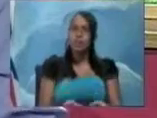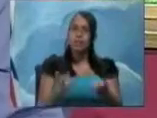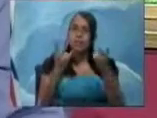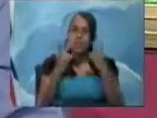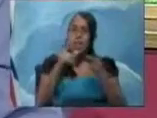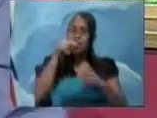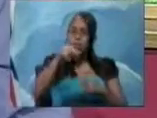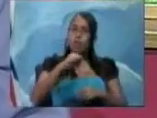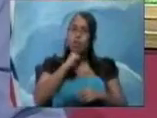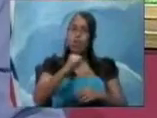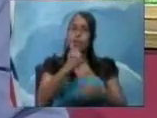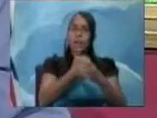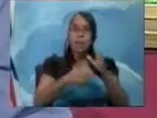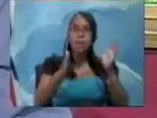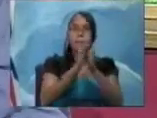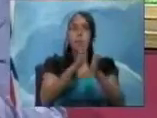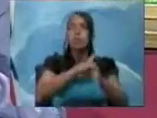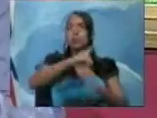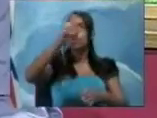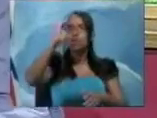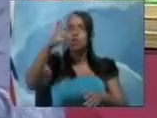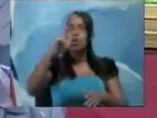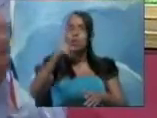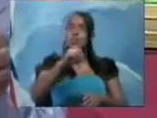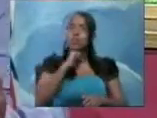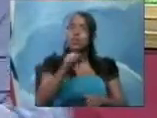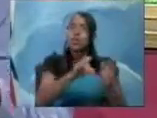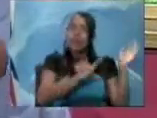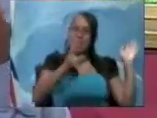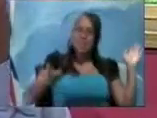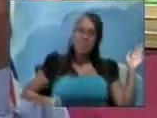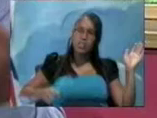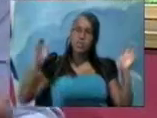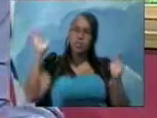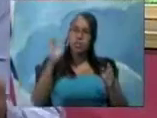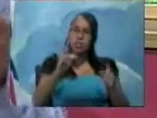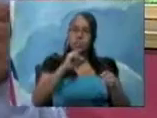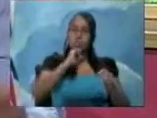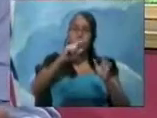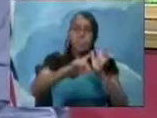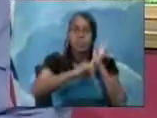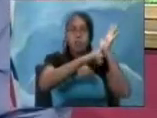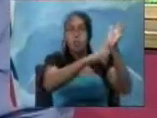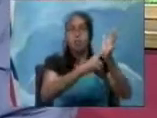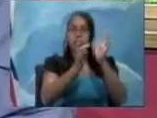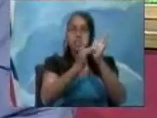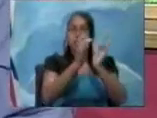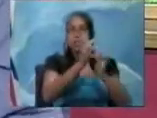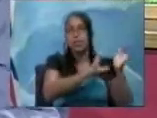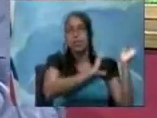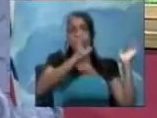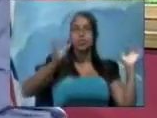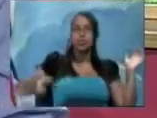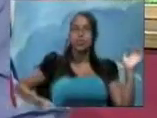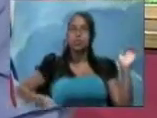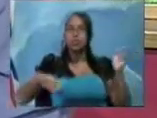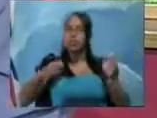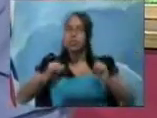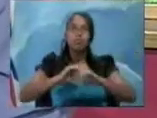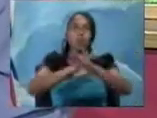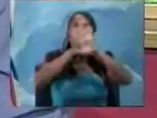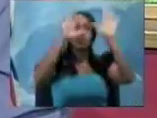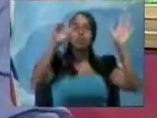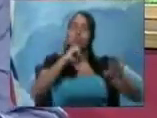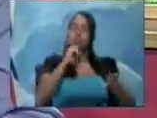hace el espíritu de Dios eso es lo que cristo vino Esas son las demostraciones de Jesucristo qué maravilloso es